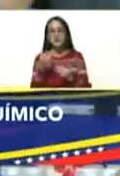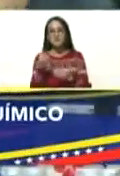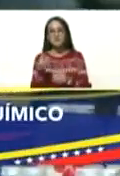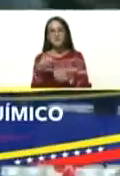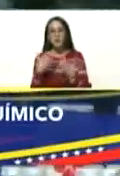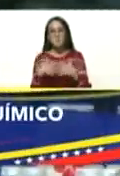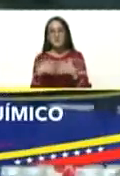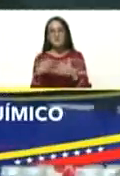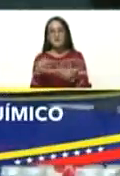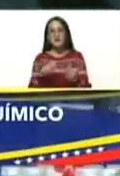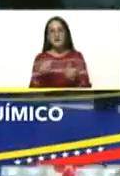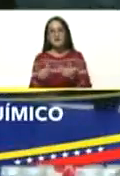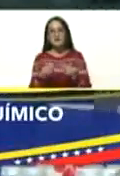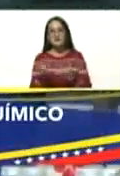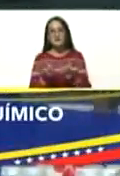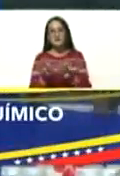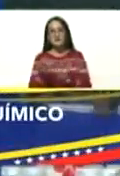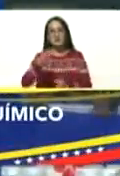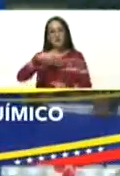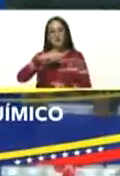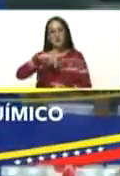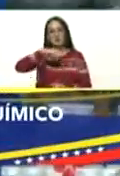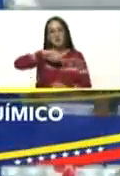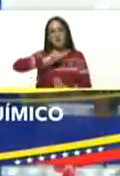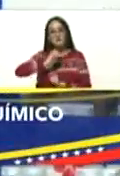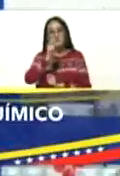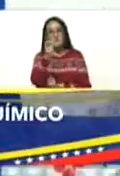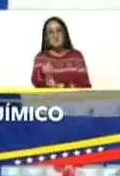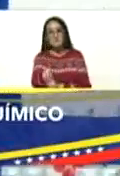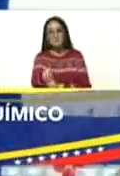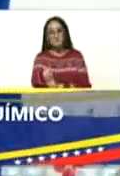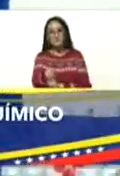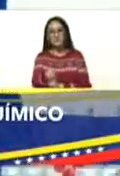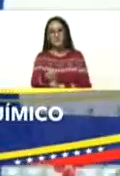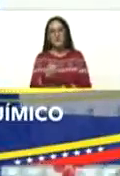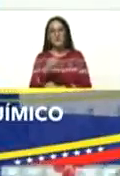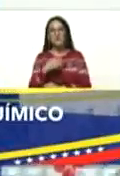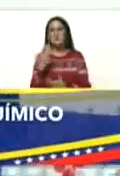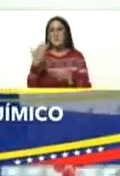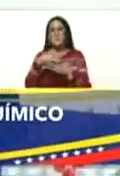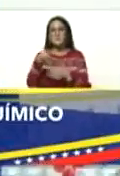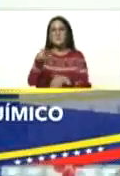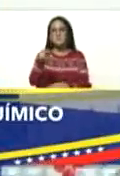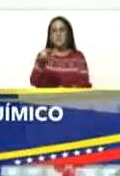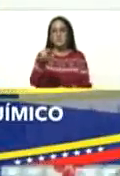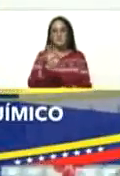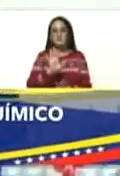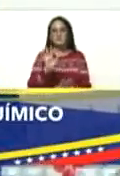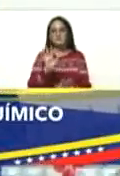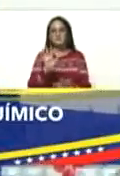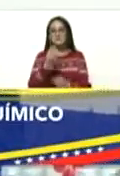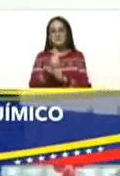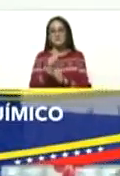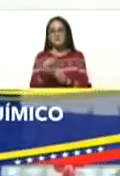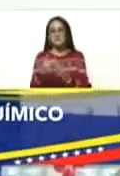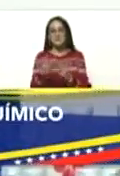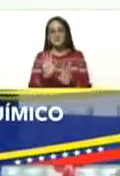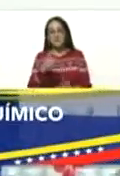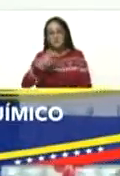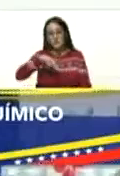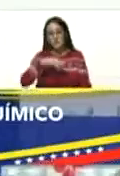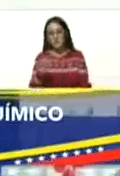hacernos el servicio. Es decir, que nosotros en ningún momento decimos hasta aquí llegó tu vida útil. Todo lo contrario,